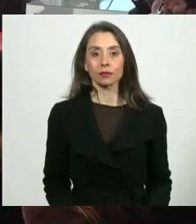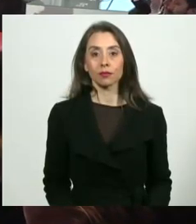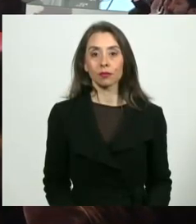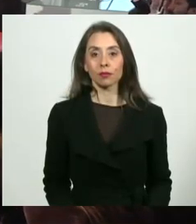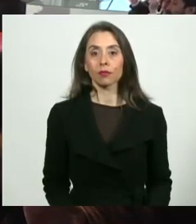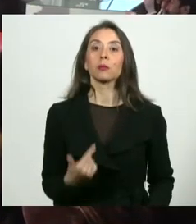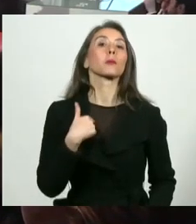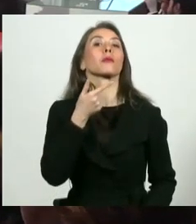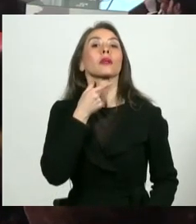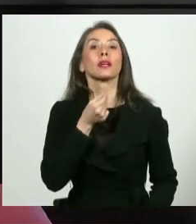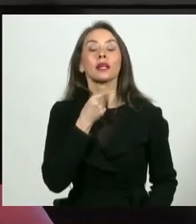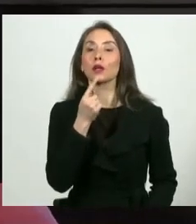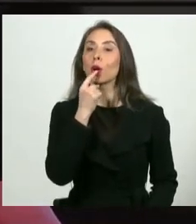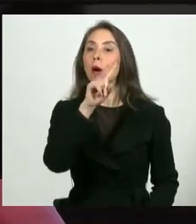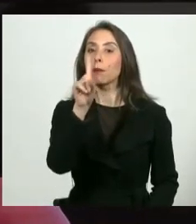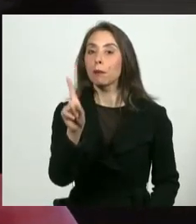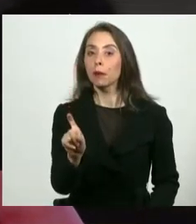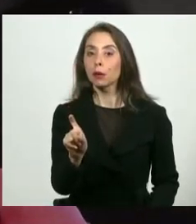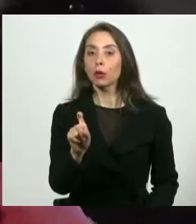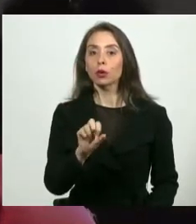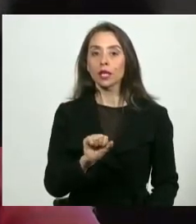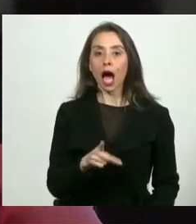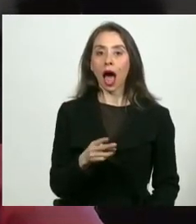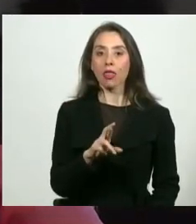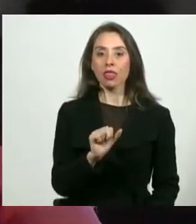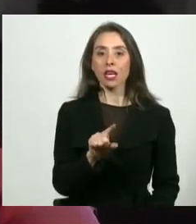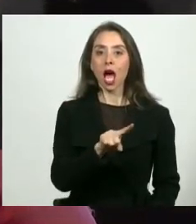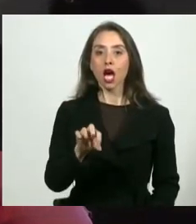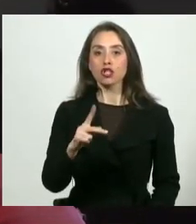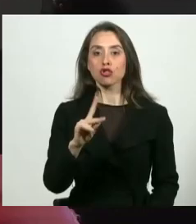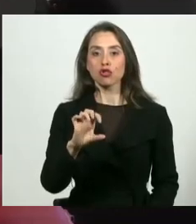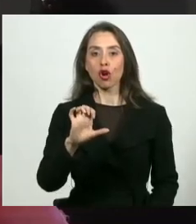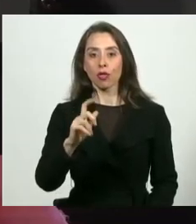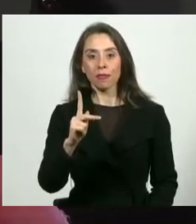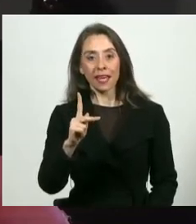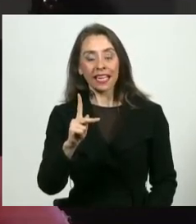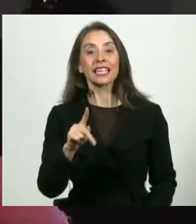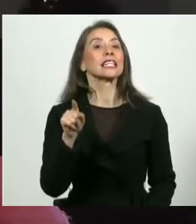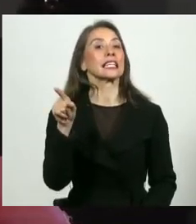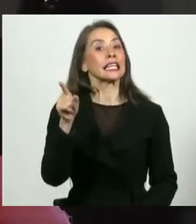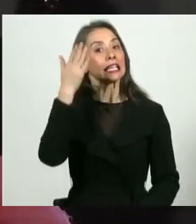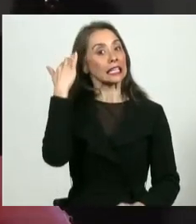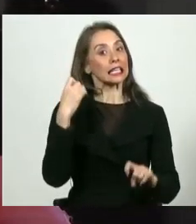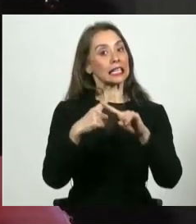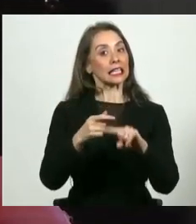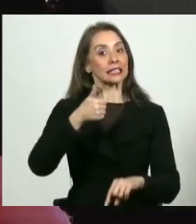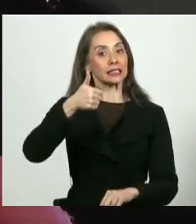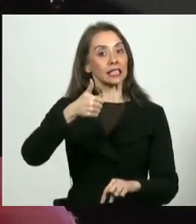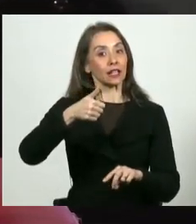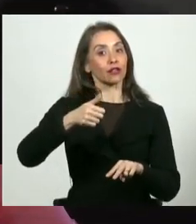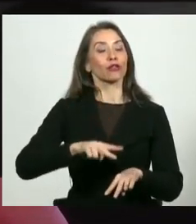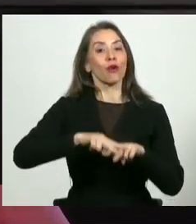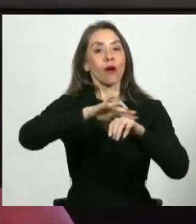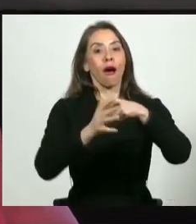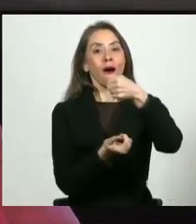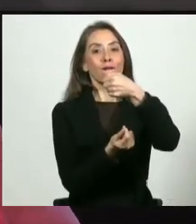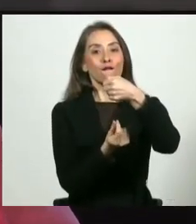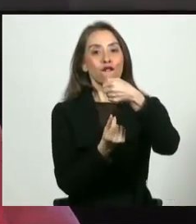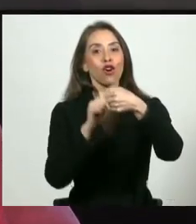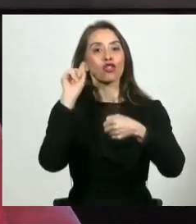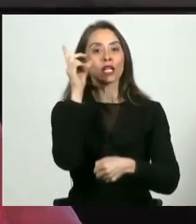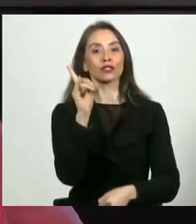Le quisiera consultar a Andrea Sondak, a quien le correspondió ser directora del Fondo Nacional de